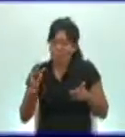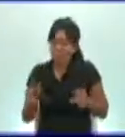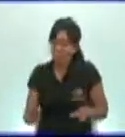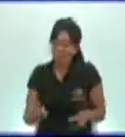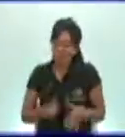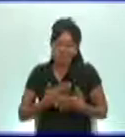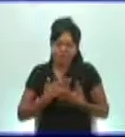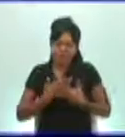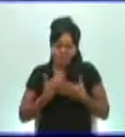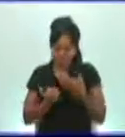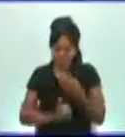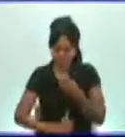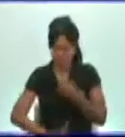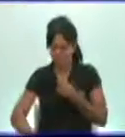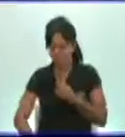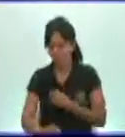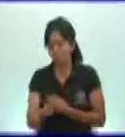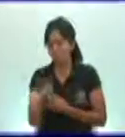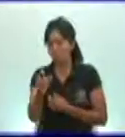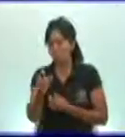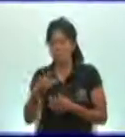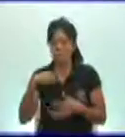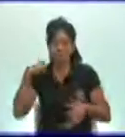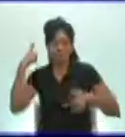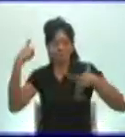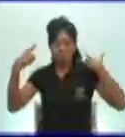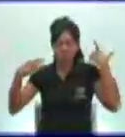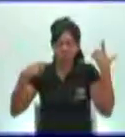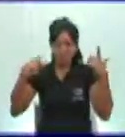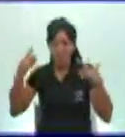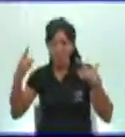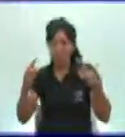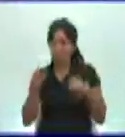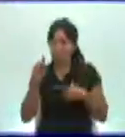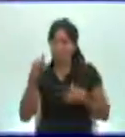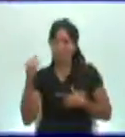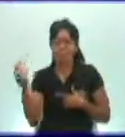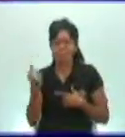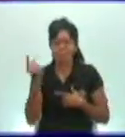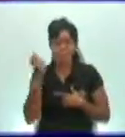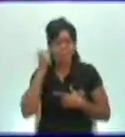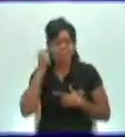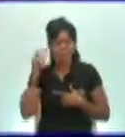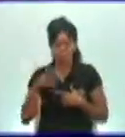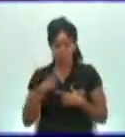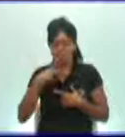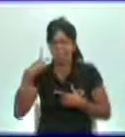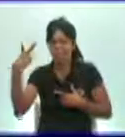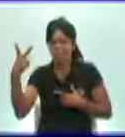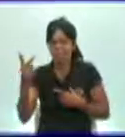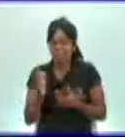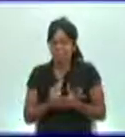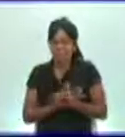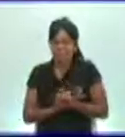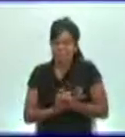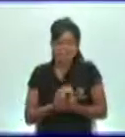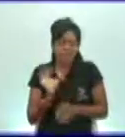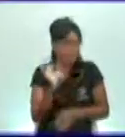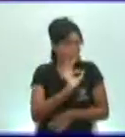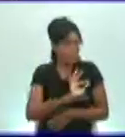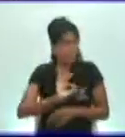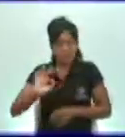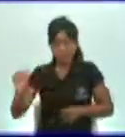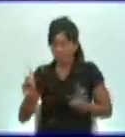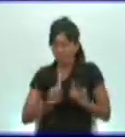este mundo loco. Ay, la única mujer que en esta vida nunca me ha